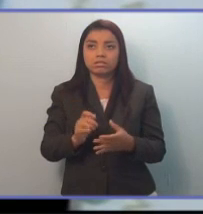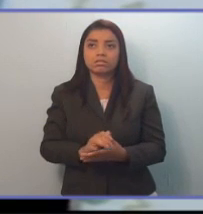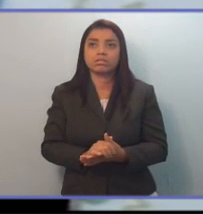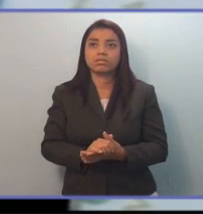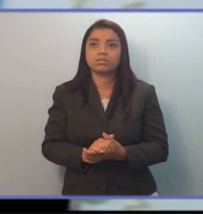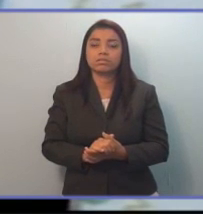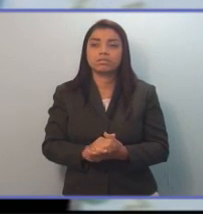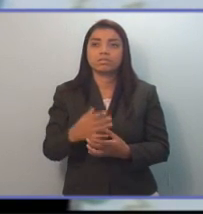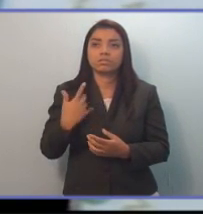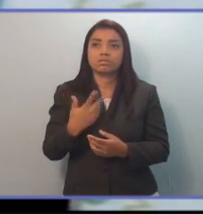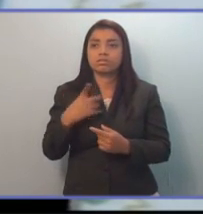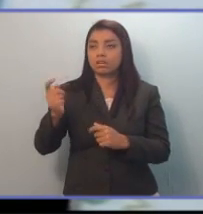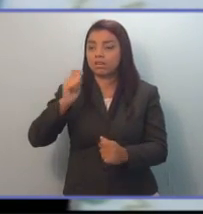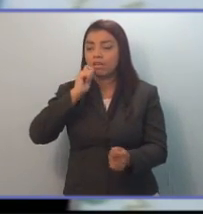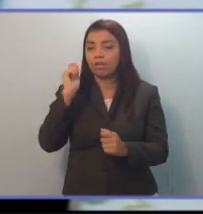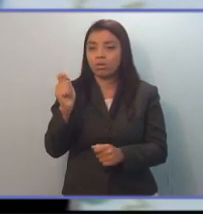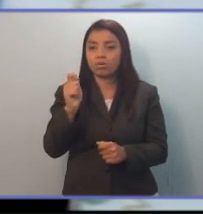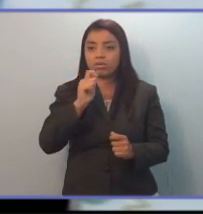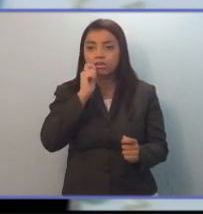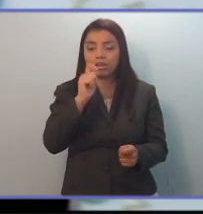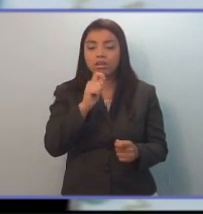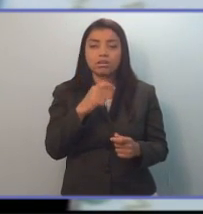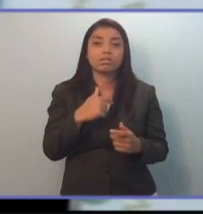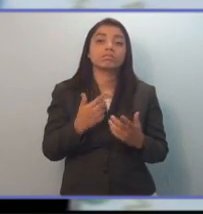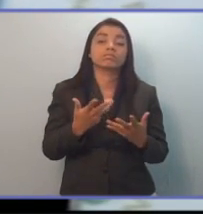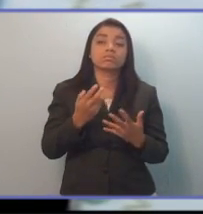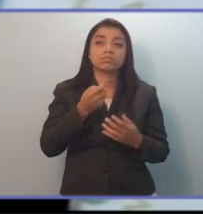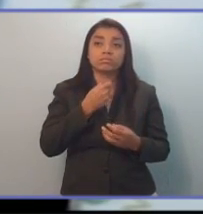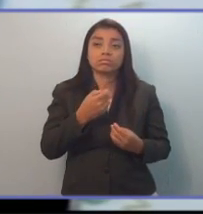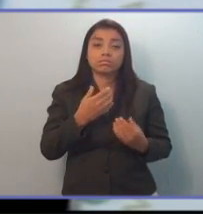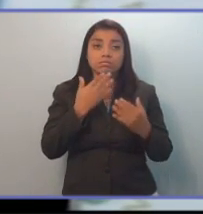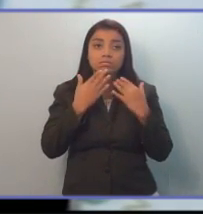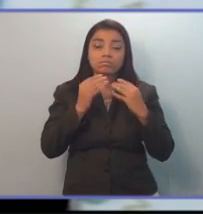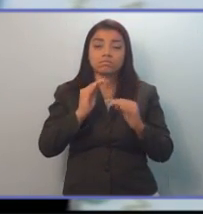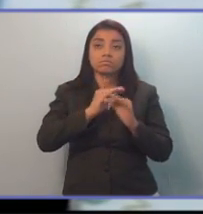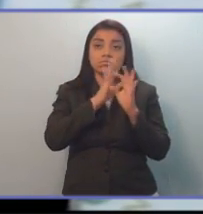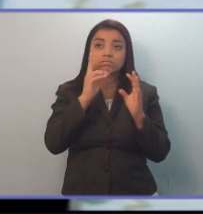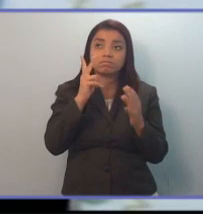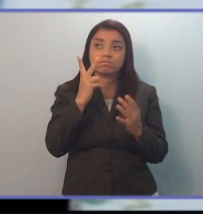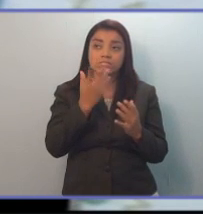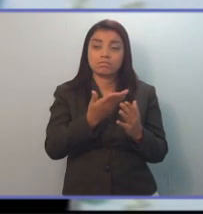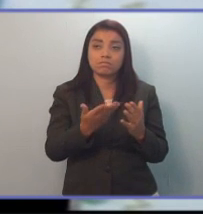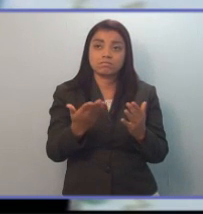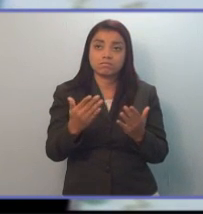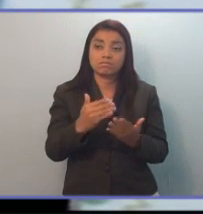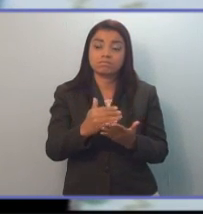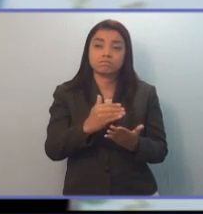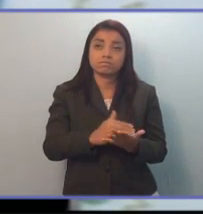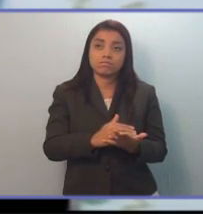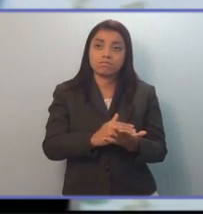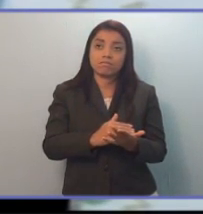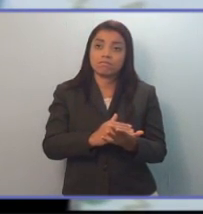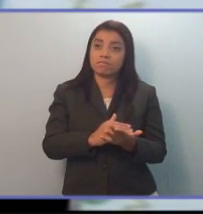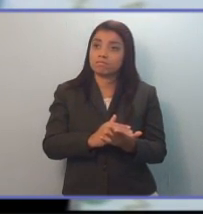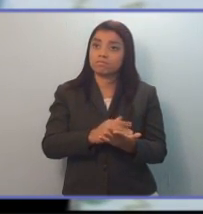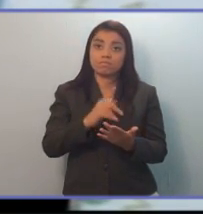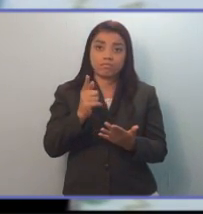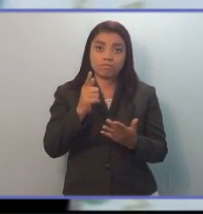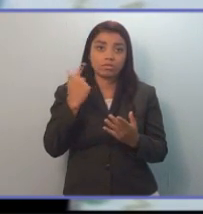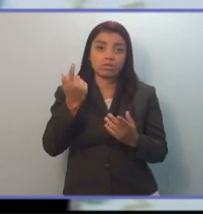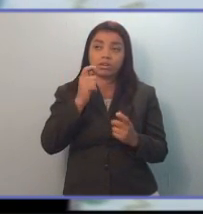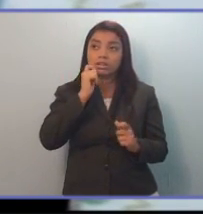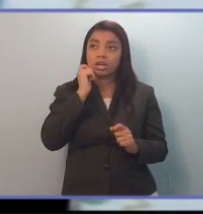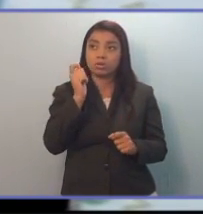somos denunciados, o sea, pero debo aclarar 2 situaciones en ese caso. O sea, primero son denuncias, no hay procesos